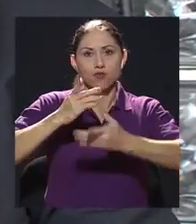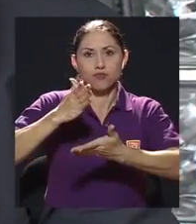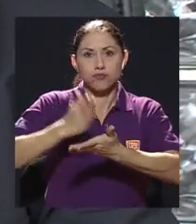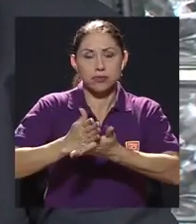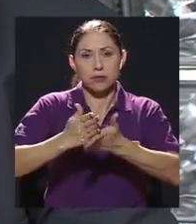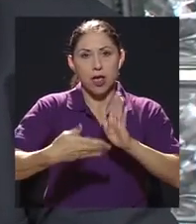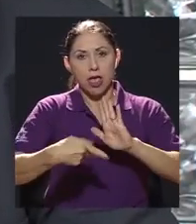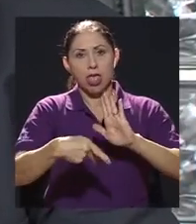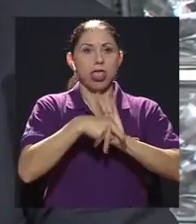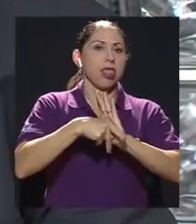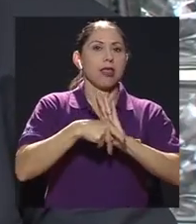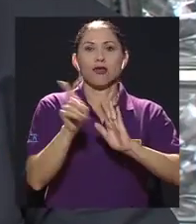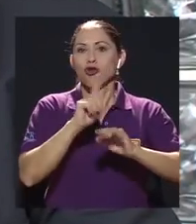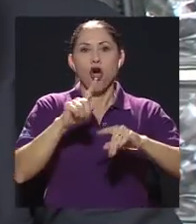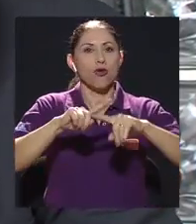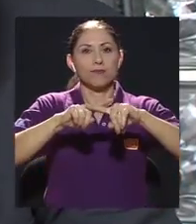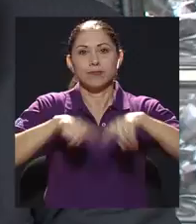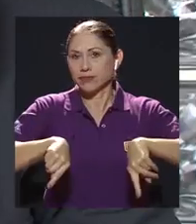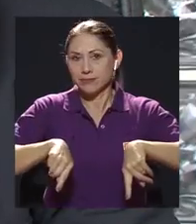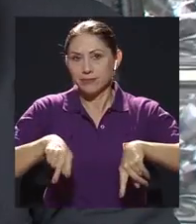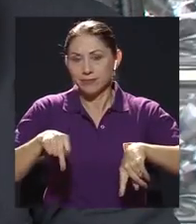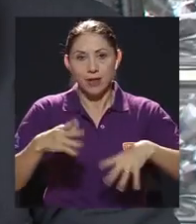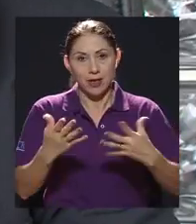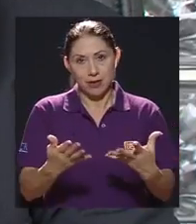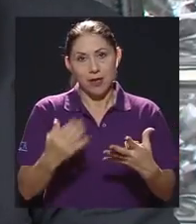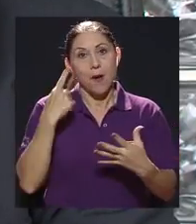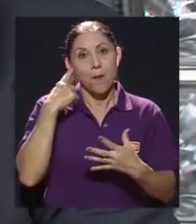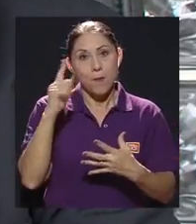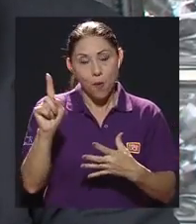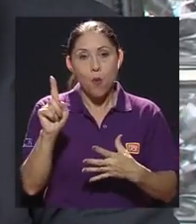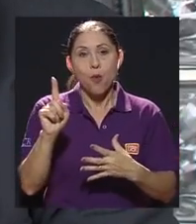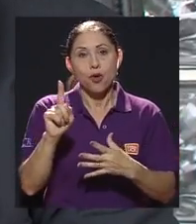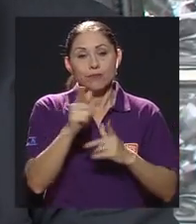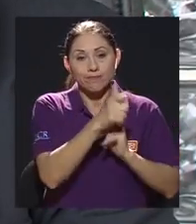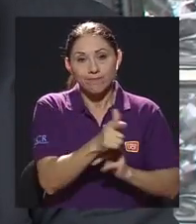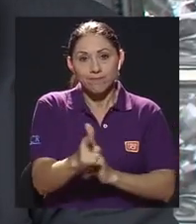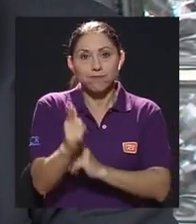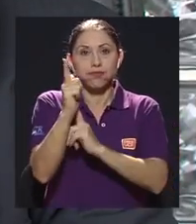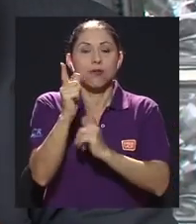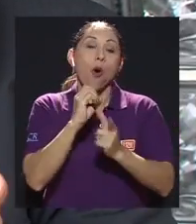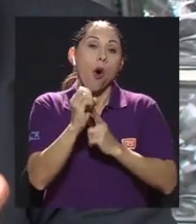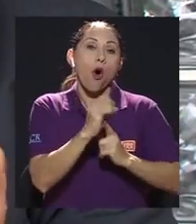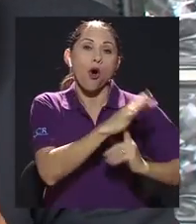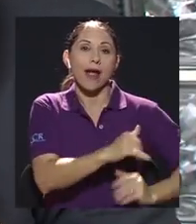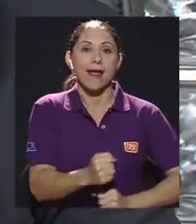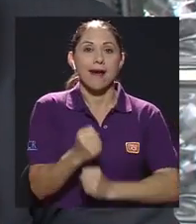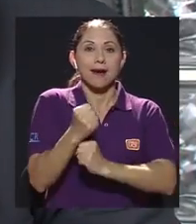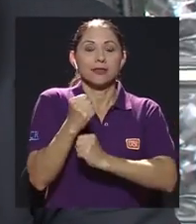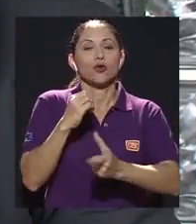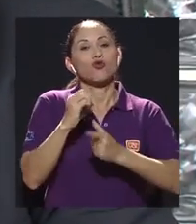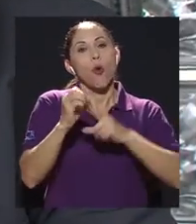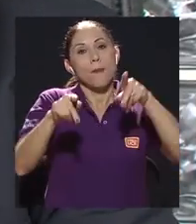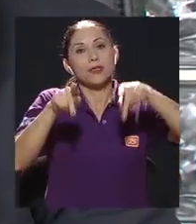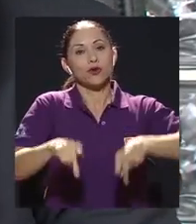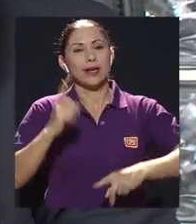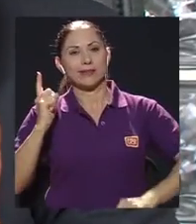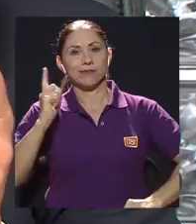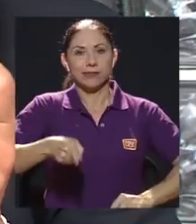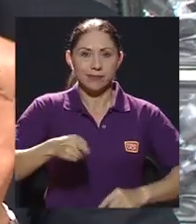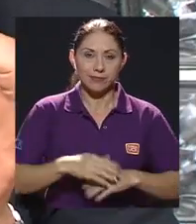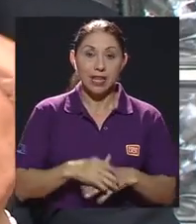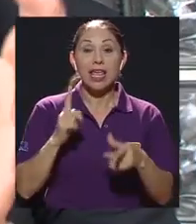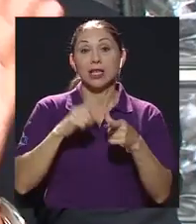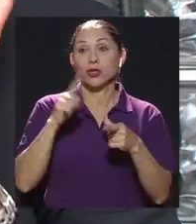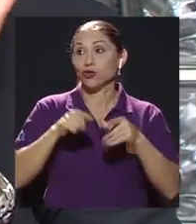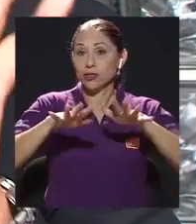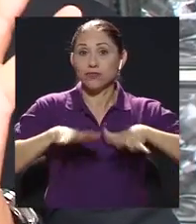eliminada o clausurada por el peso de las armas o de los ejércitos o de los dictadores. Y el encuadre del tribunal